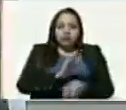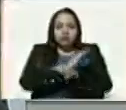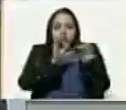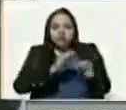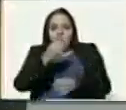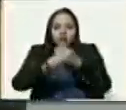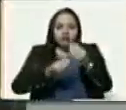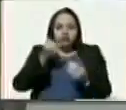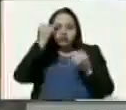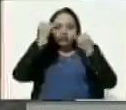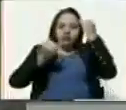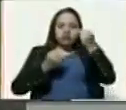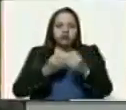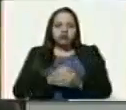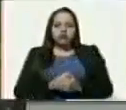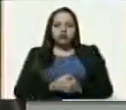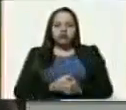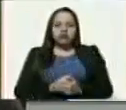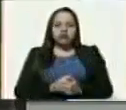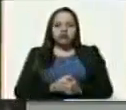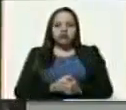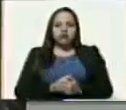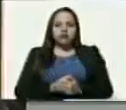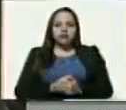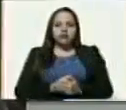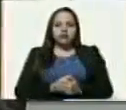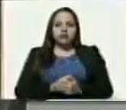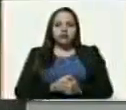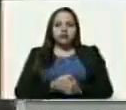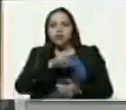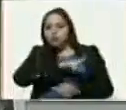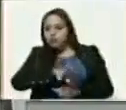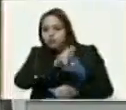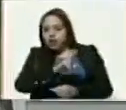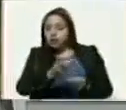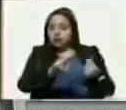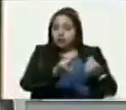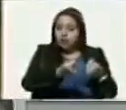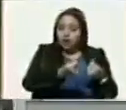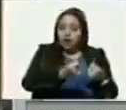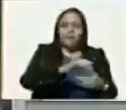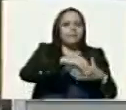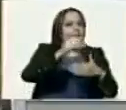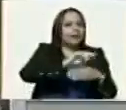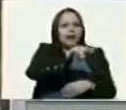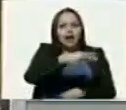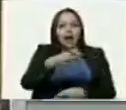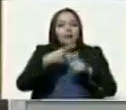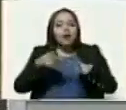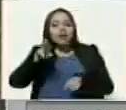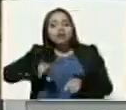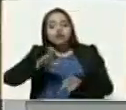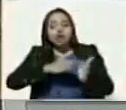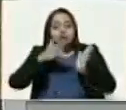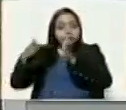crearon, que se crean bajo divisas, pero se utiliza en el sistema nacional en bolívares. A la gente le entrega una